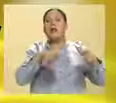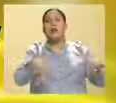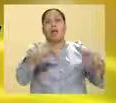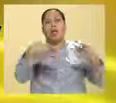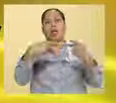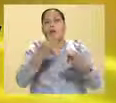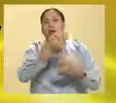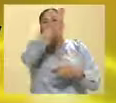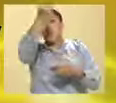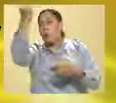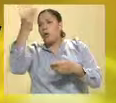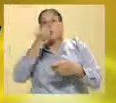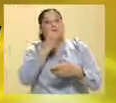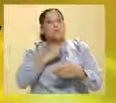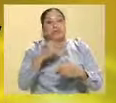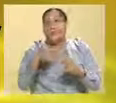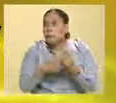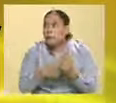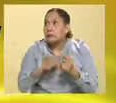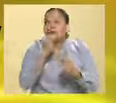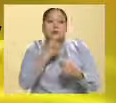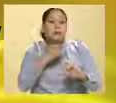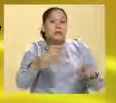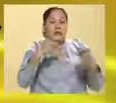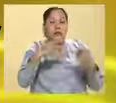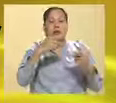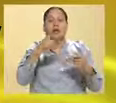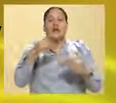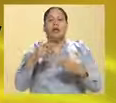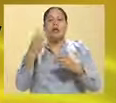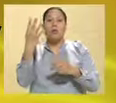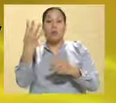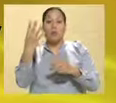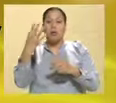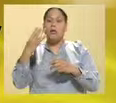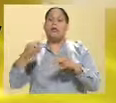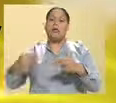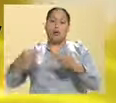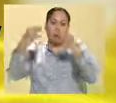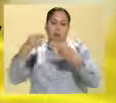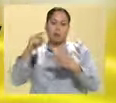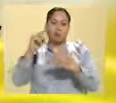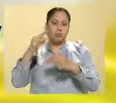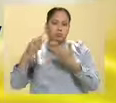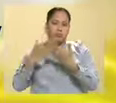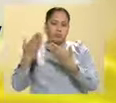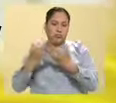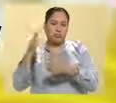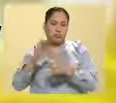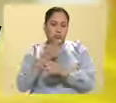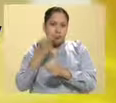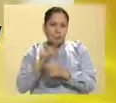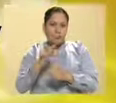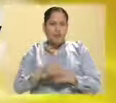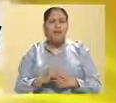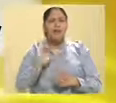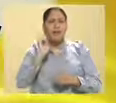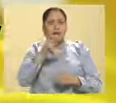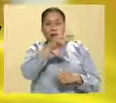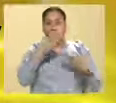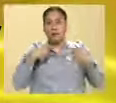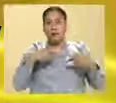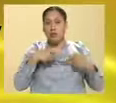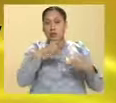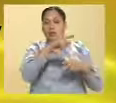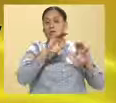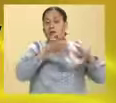la informalidad y solo 4 trabajan en la economía informal. ¿Esto qué quiere decir? Que la mayoría de las